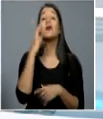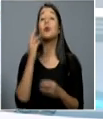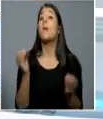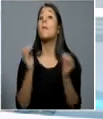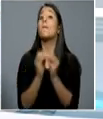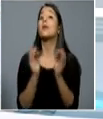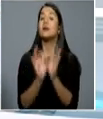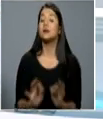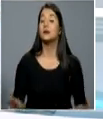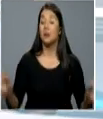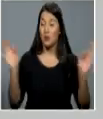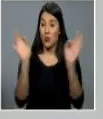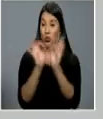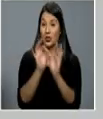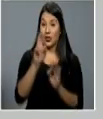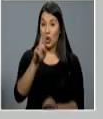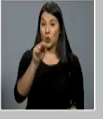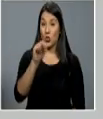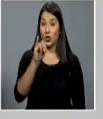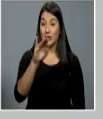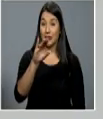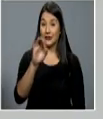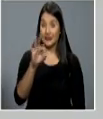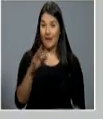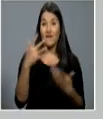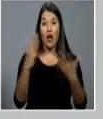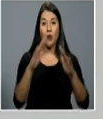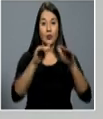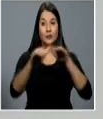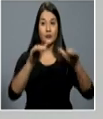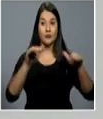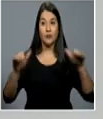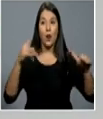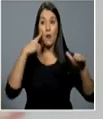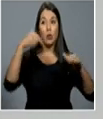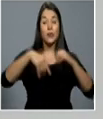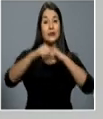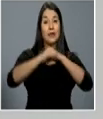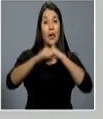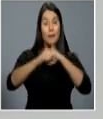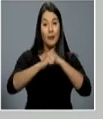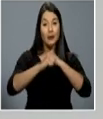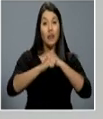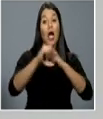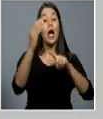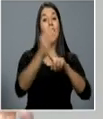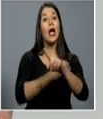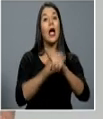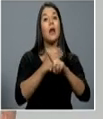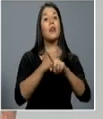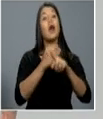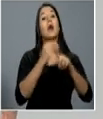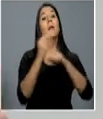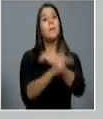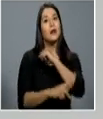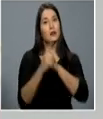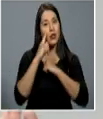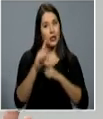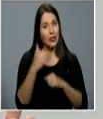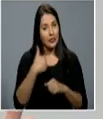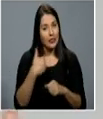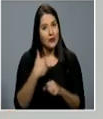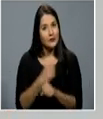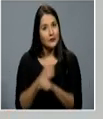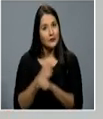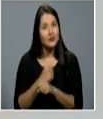por los cuales UNICEF hace un llamado a través de esta campaña a los estados de garantizar esa inversión. Es